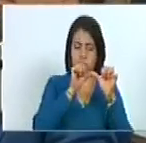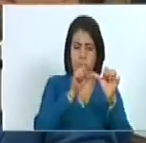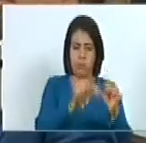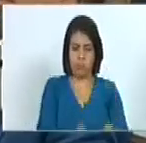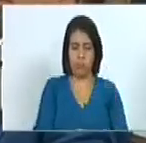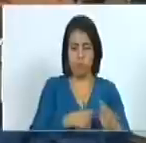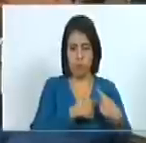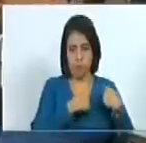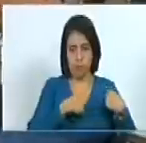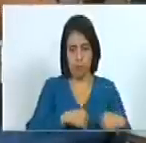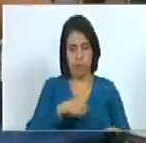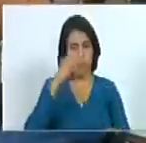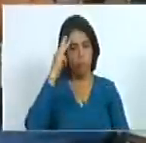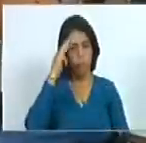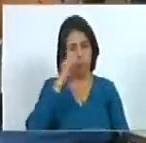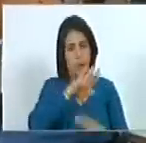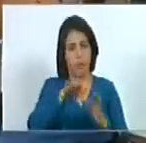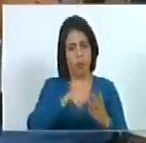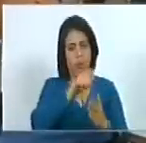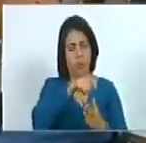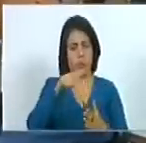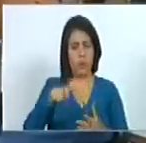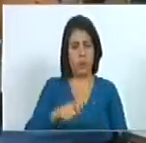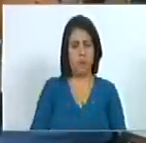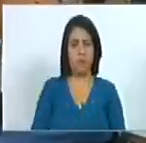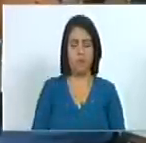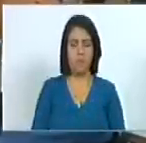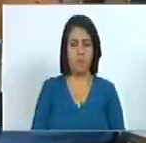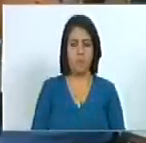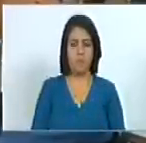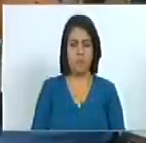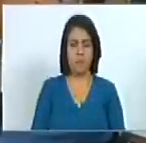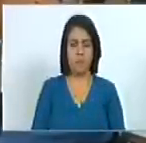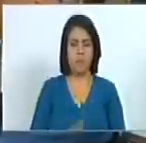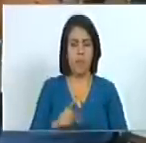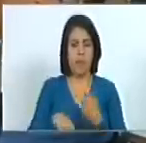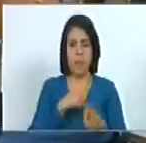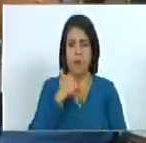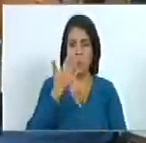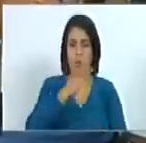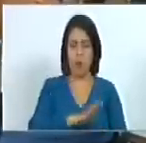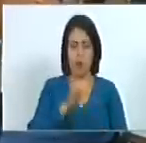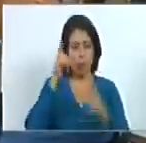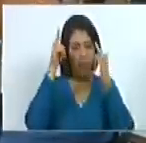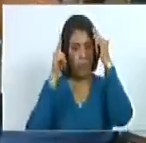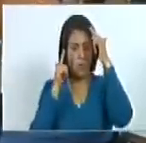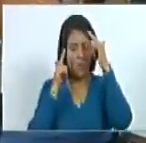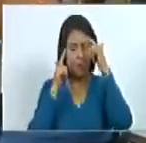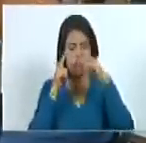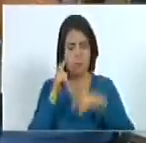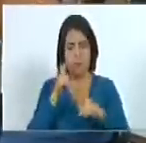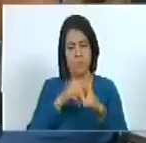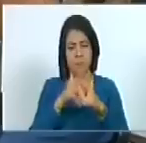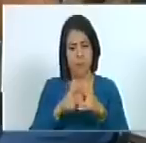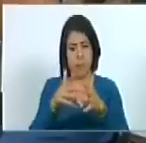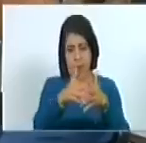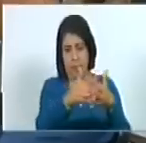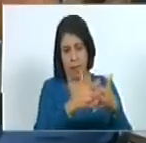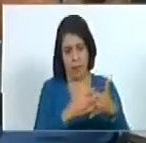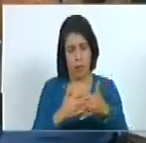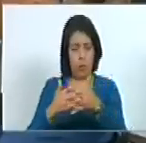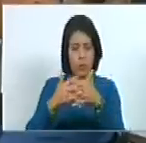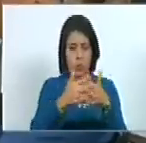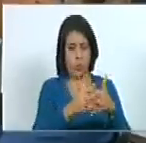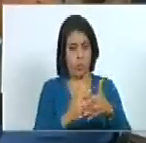en el corazón y la mente de todos los venezolanos. Después de la muerte del comandante Chávez, el imperio